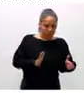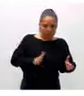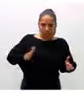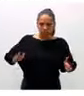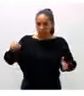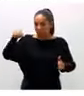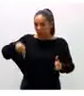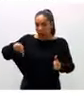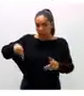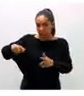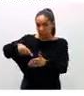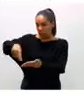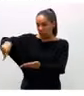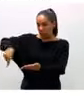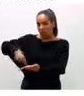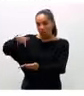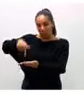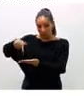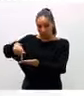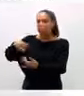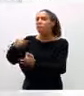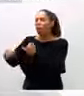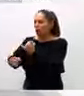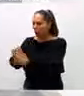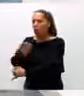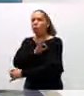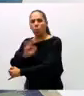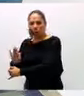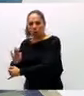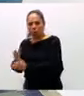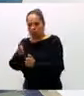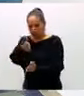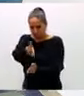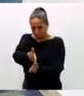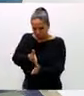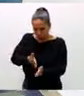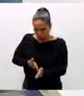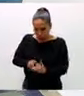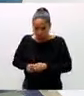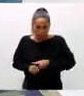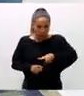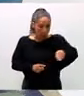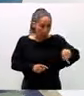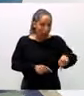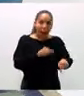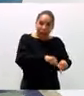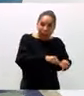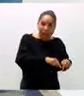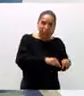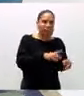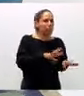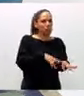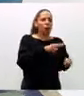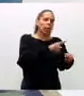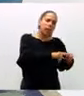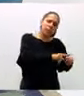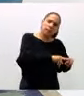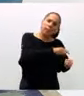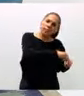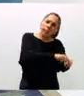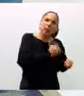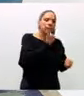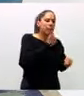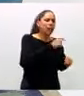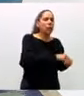partes respetarán el área marcada. ¿Qué elementos encontramos aquí? Es un conflicto cotidiano,